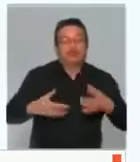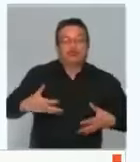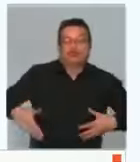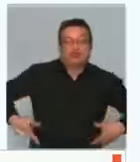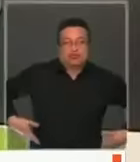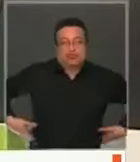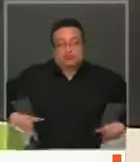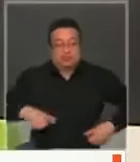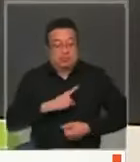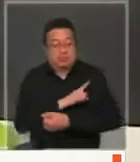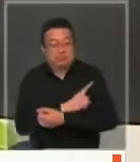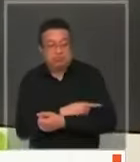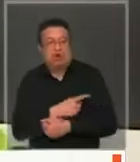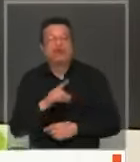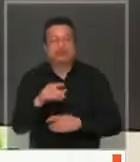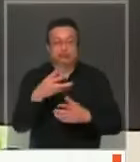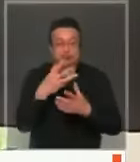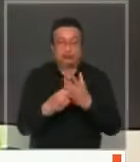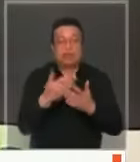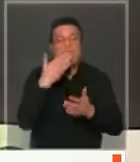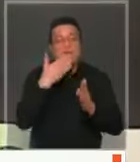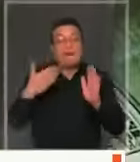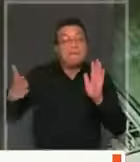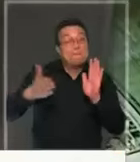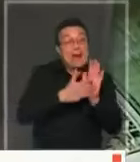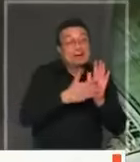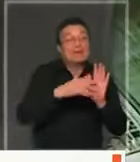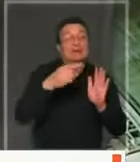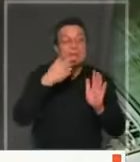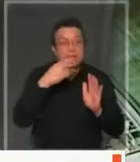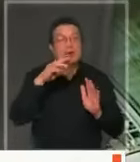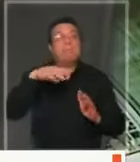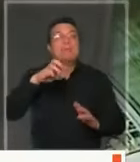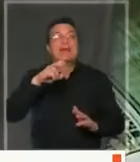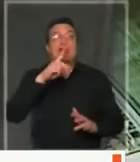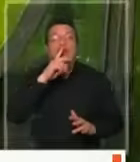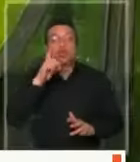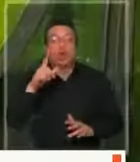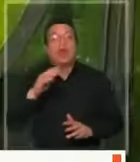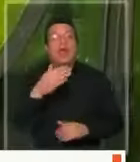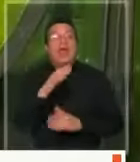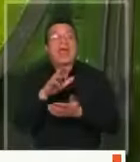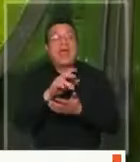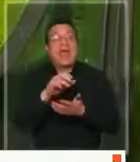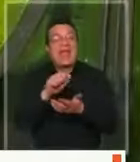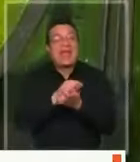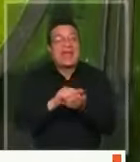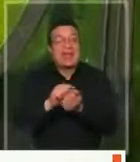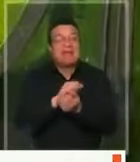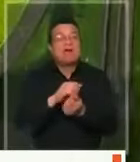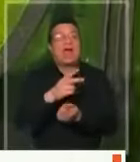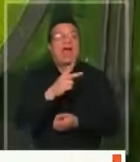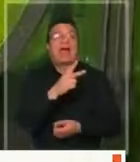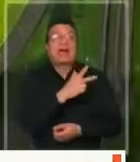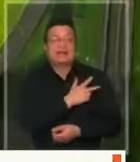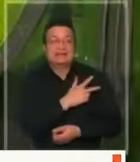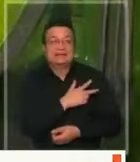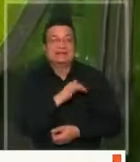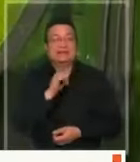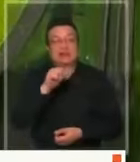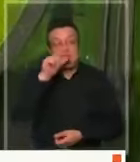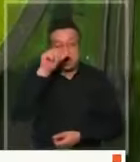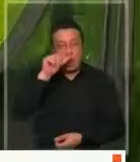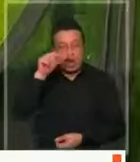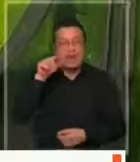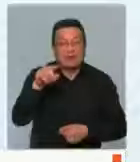dolores musculares localizados, parche con aceite esencial y mentol y crema de cannabis y coca para la artritis. Esperaremos 3